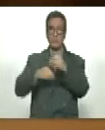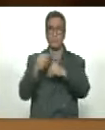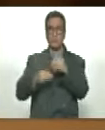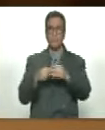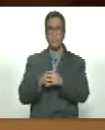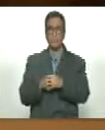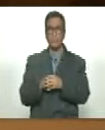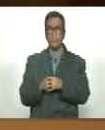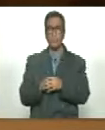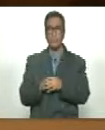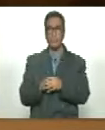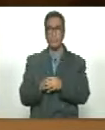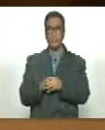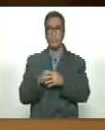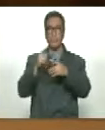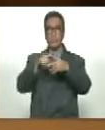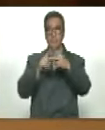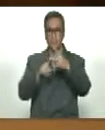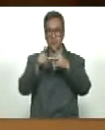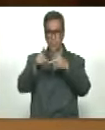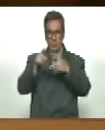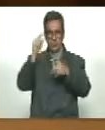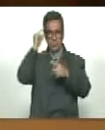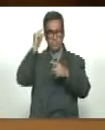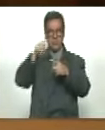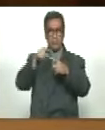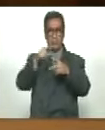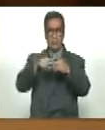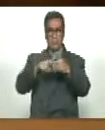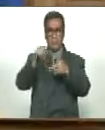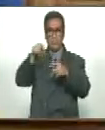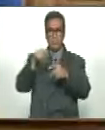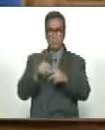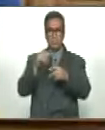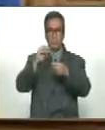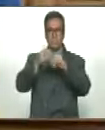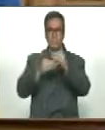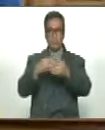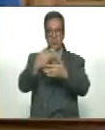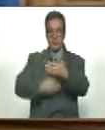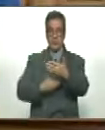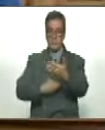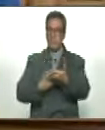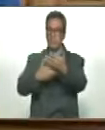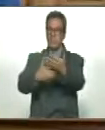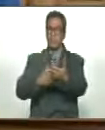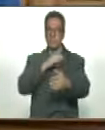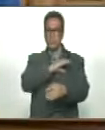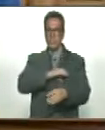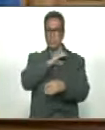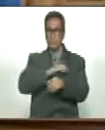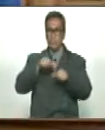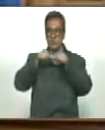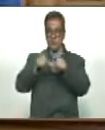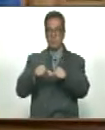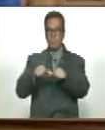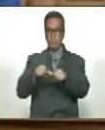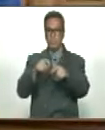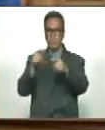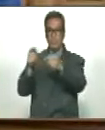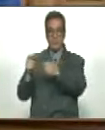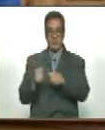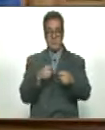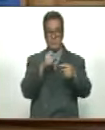correspondientes. Siguiente punto del orden del día, ciudadana secretaria. Considerar el informe presentado por la Comisión Permanente de